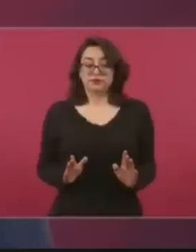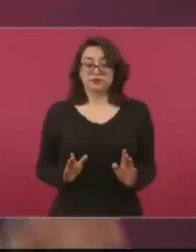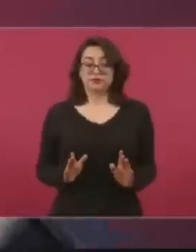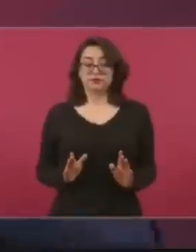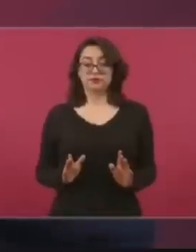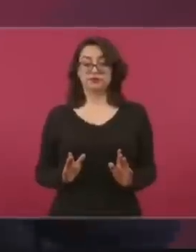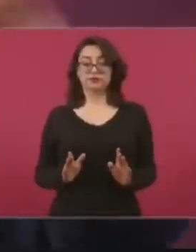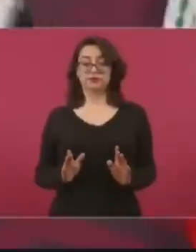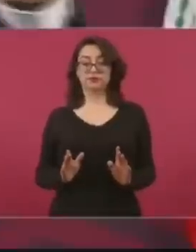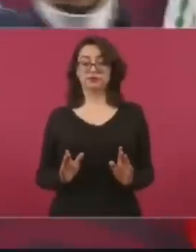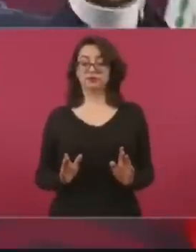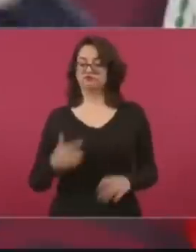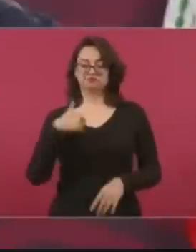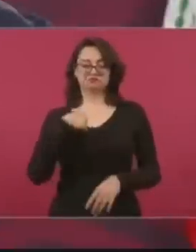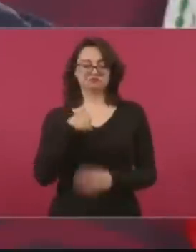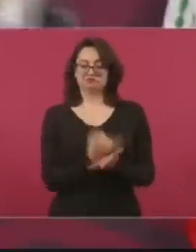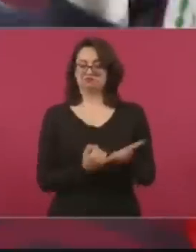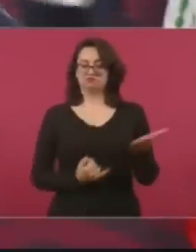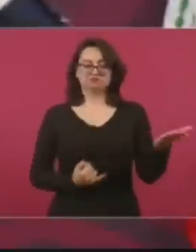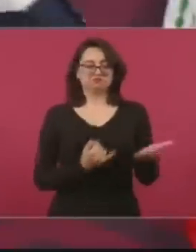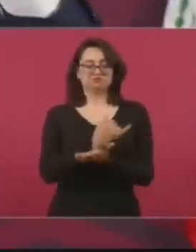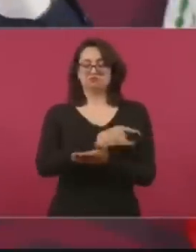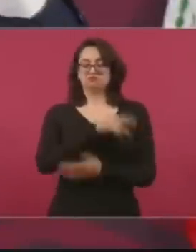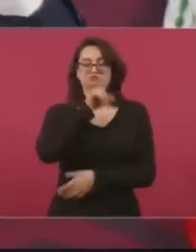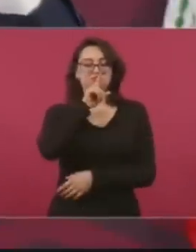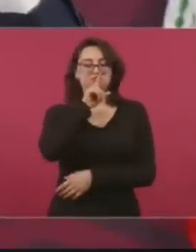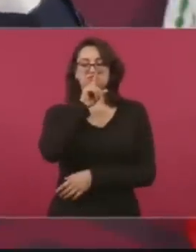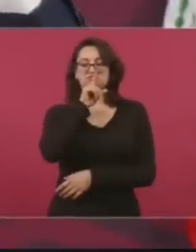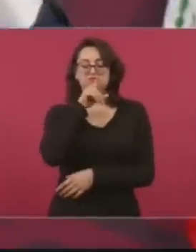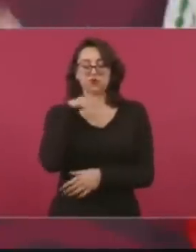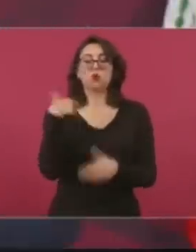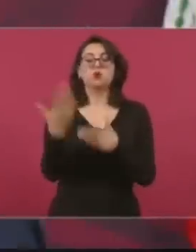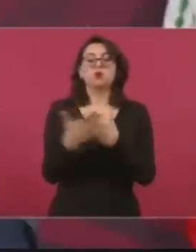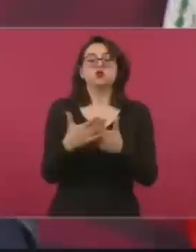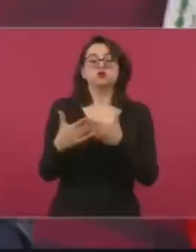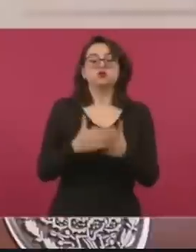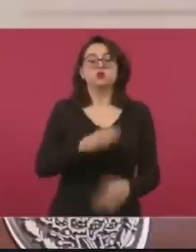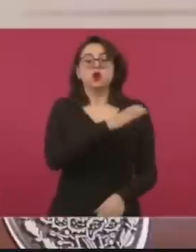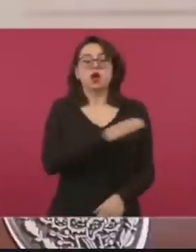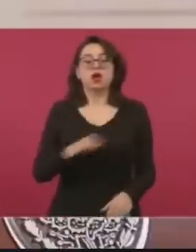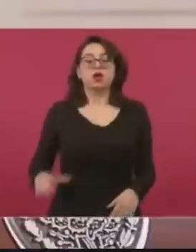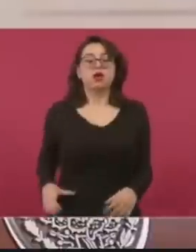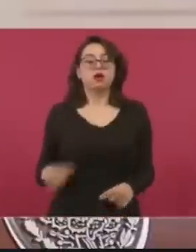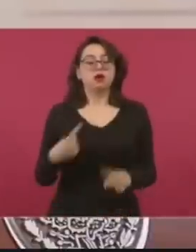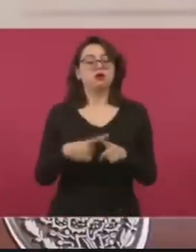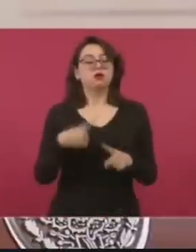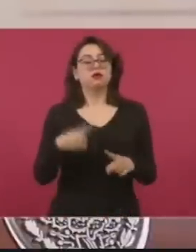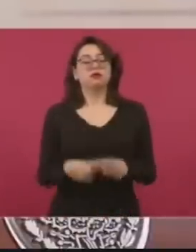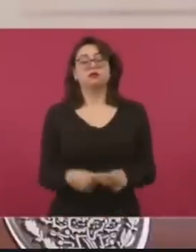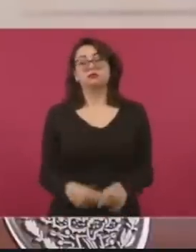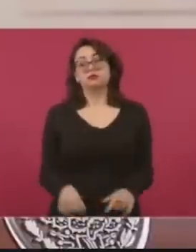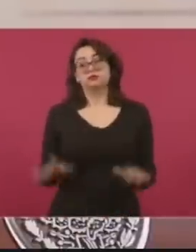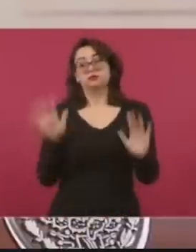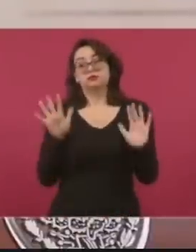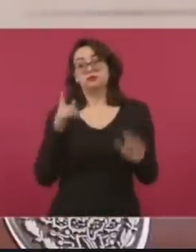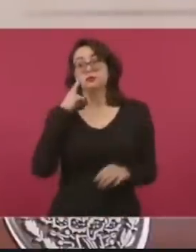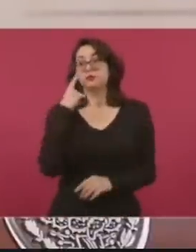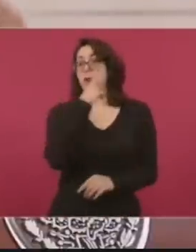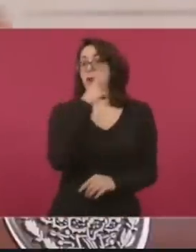van a ser los ciudadanos los que van a decidir y